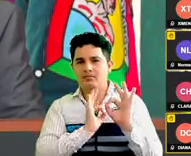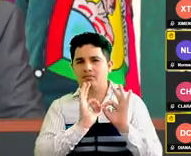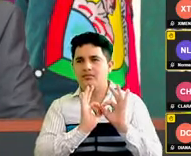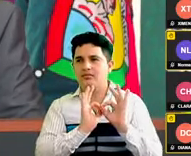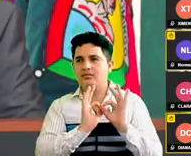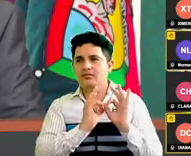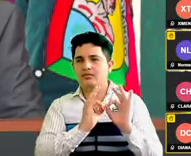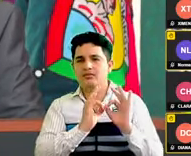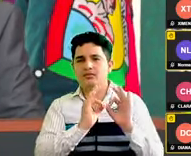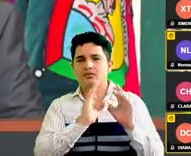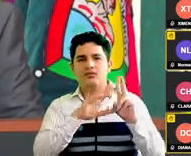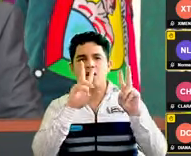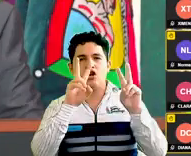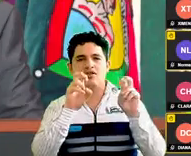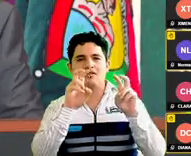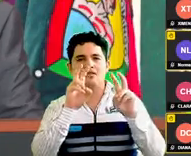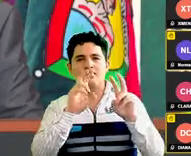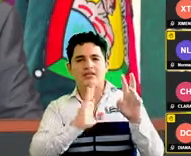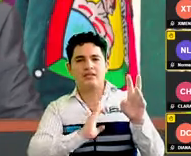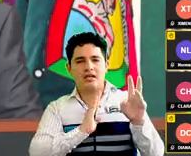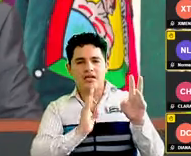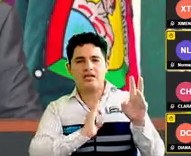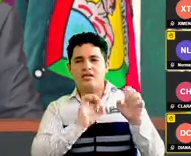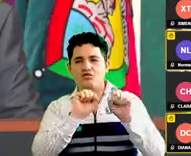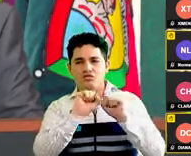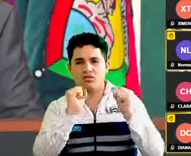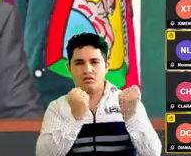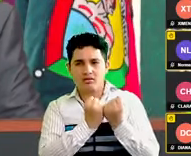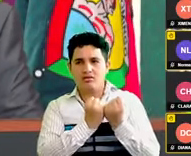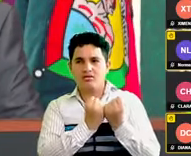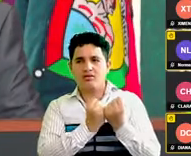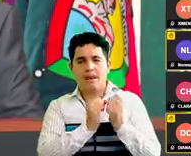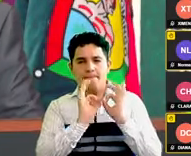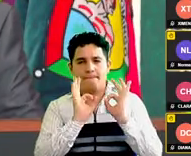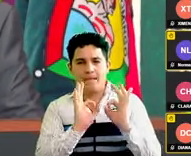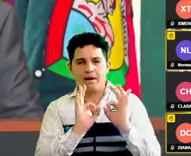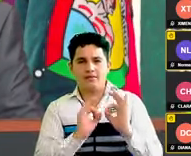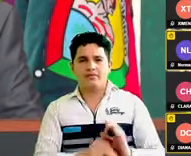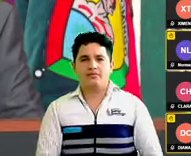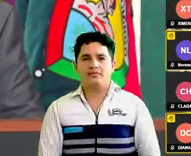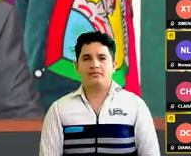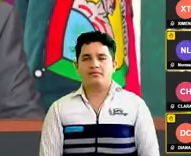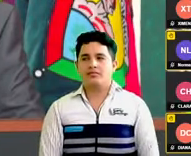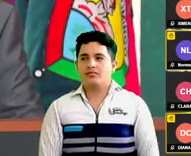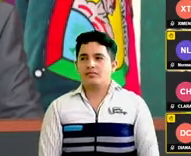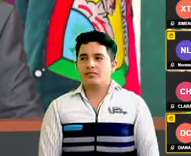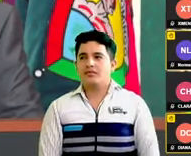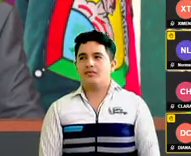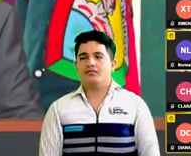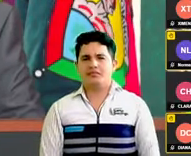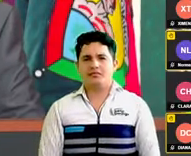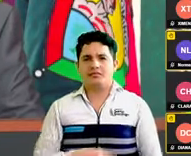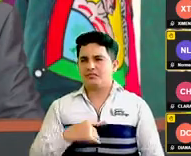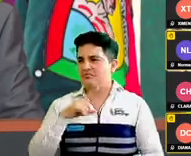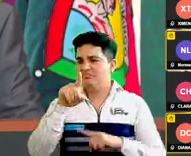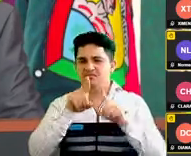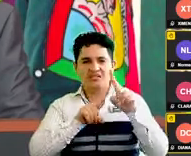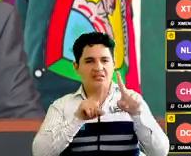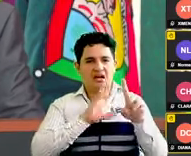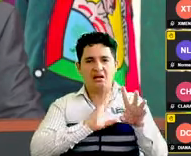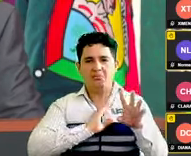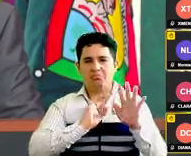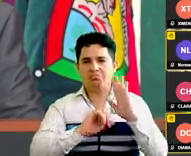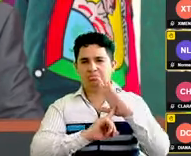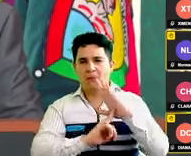hablar de los temas técnica y socialmente y bien. Aquí no hay cálculo político, aquí